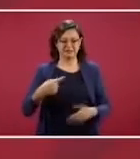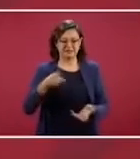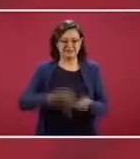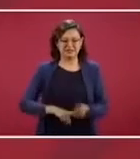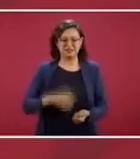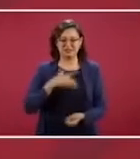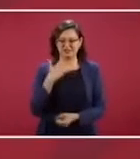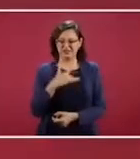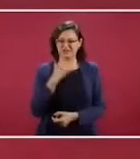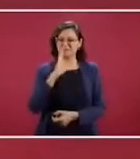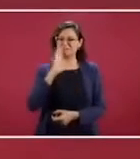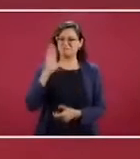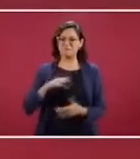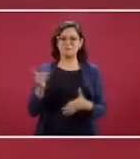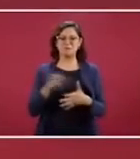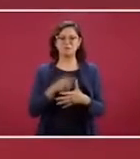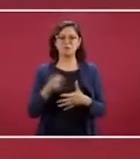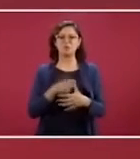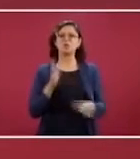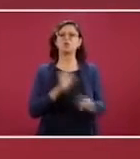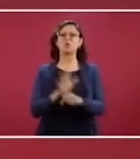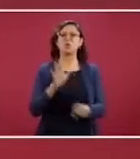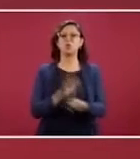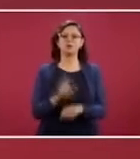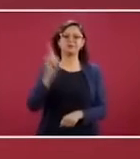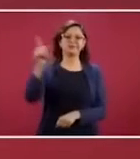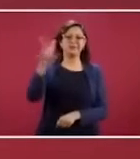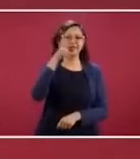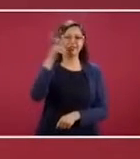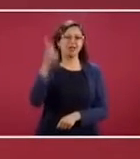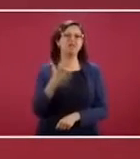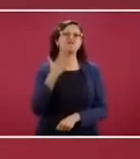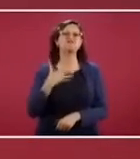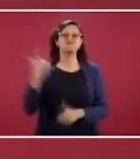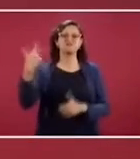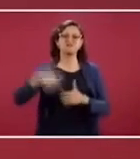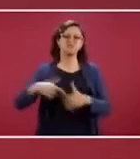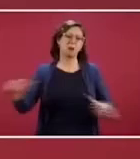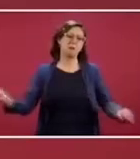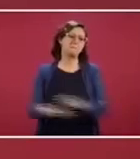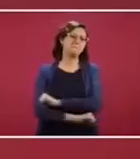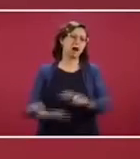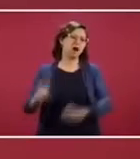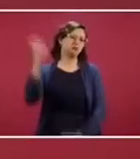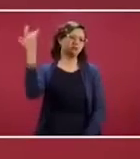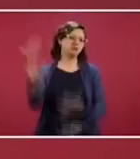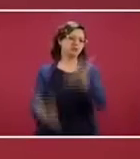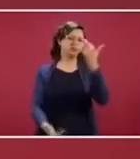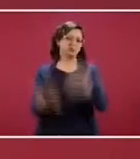íntimo, fue lo de la explosión en Hidalgo, donde perdieron la vida